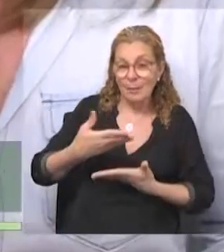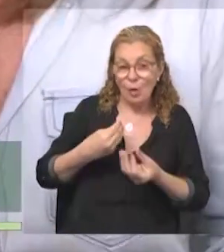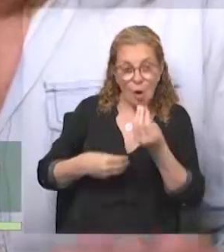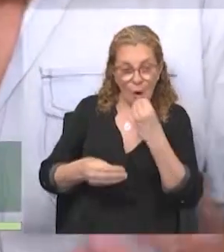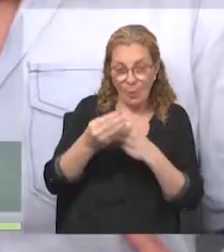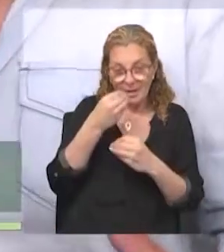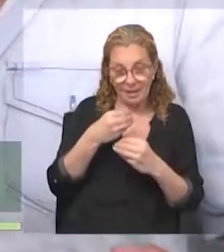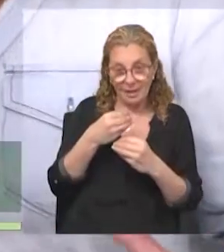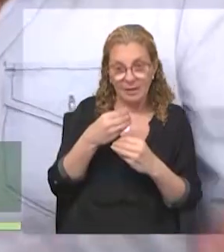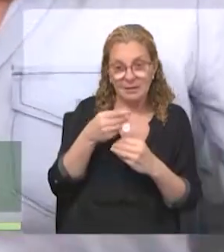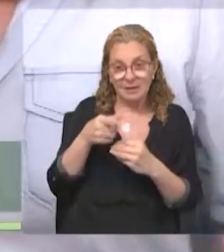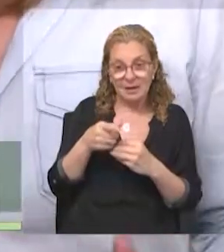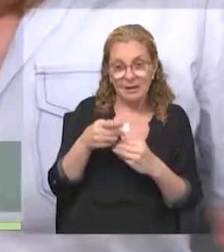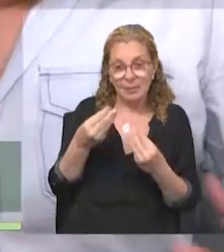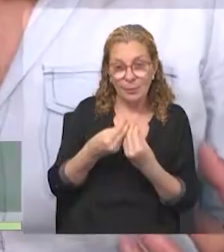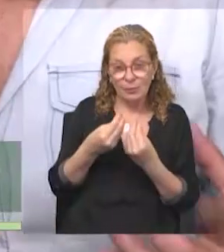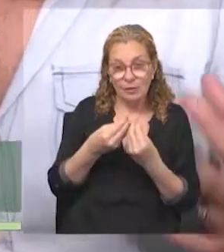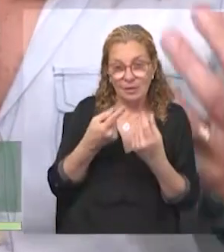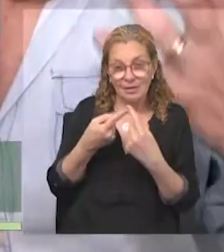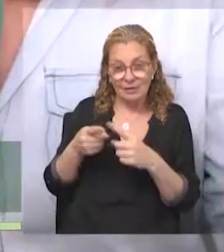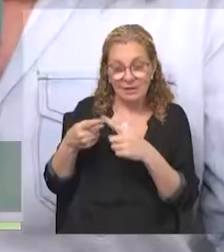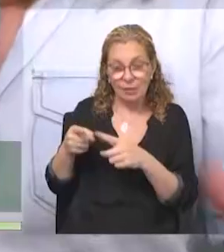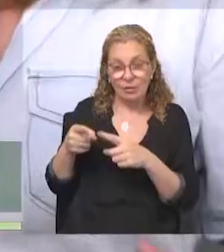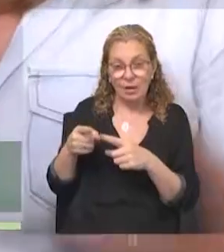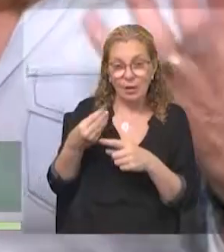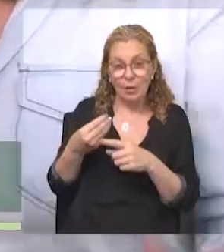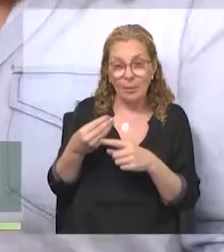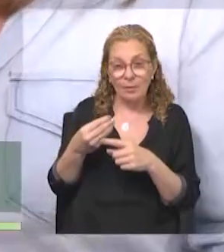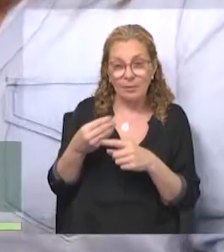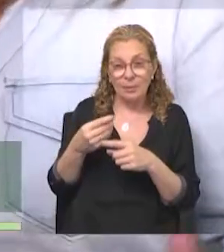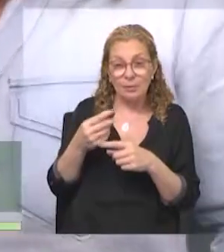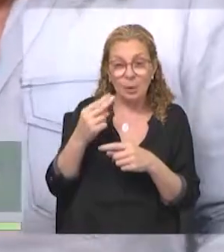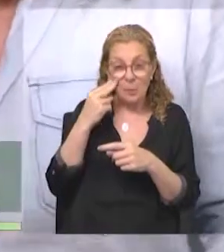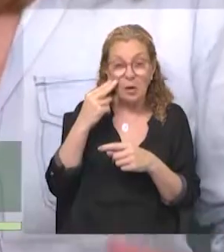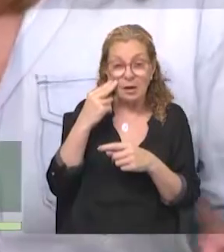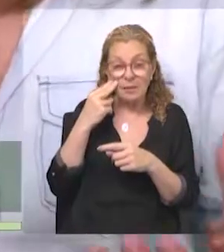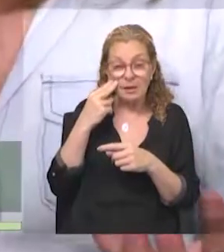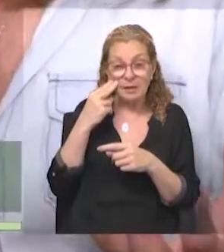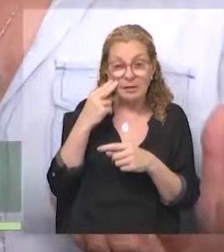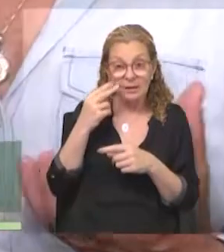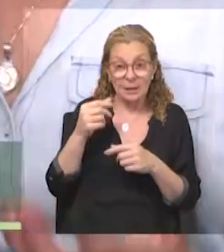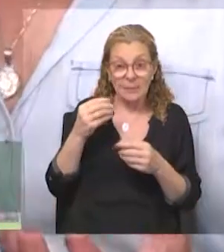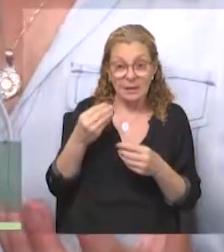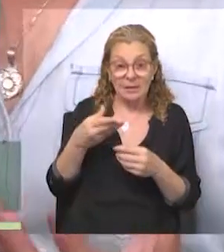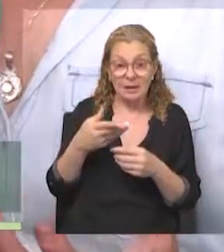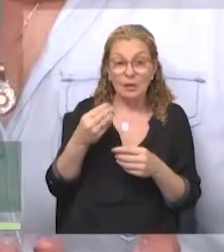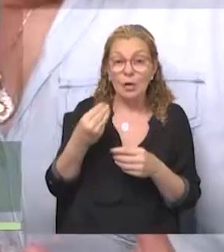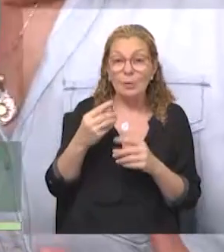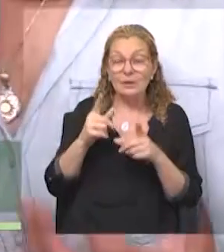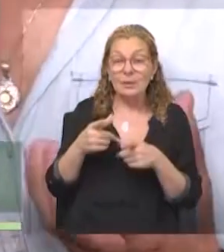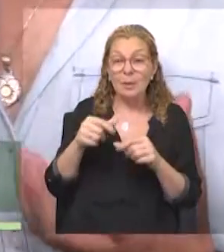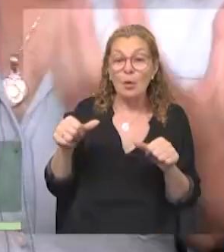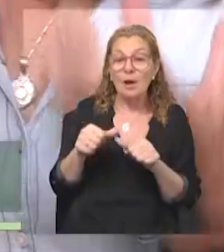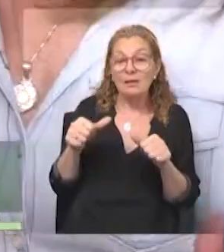alimentación y y ahí hay como varias claves cómo vamos a atender las emergencias que están ocurriendo y cómo vamos a